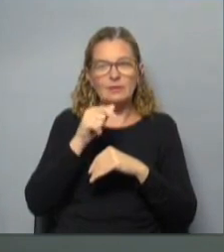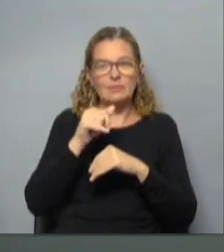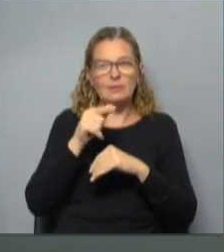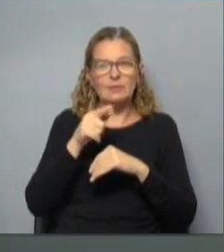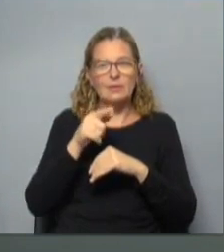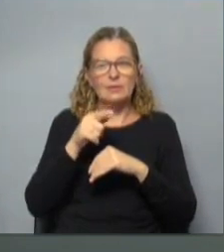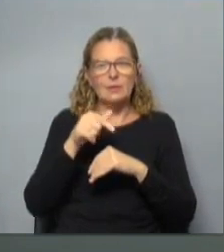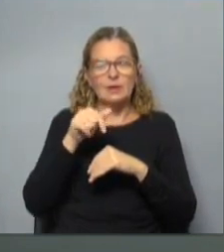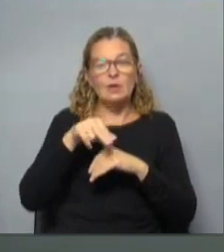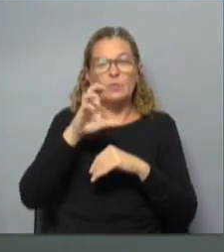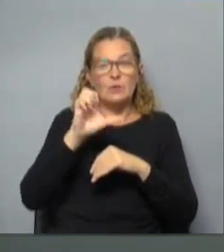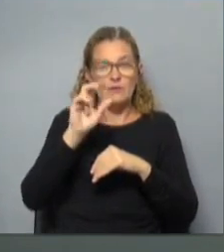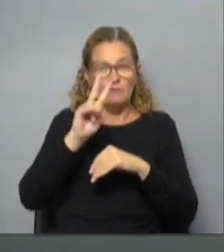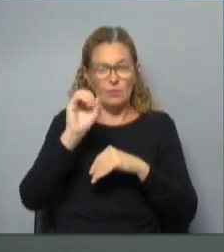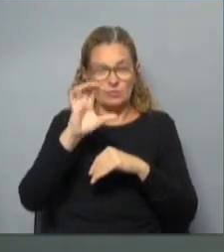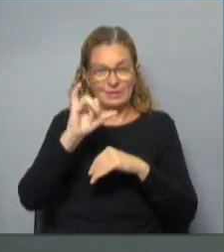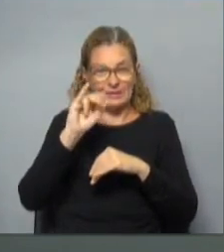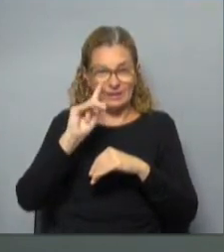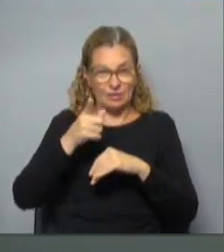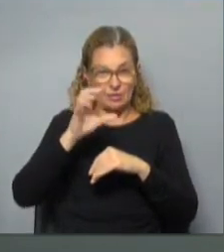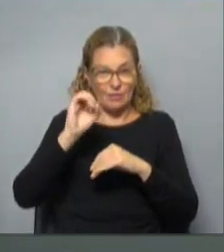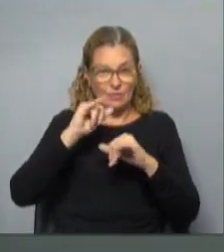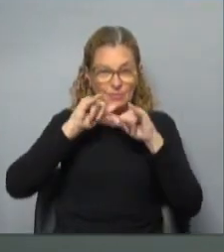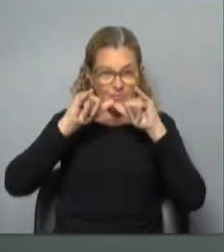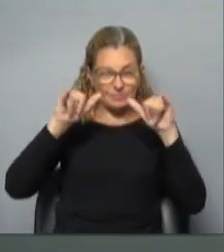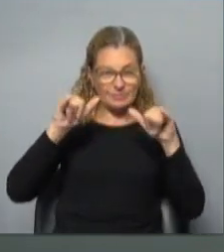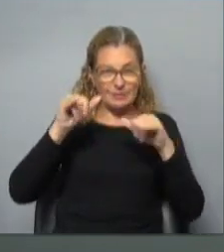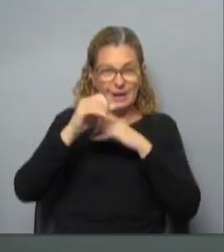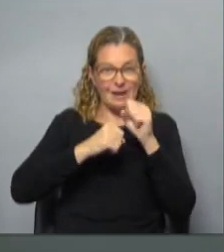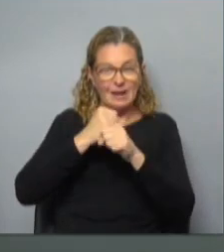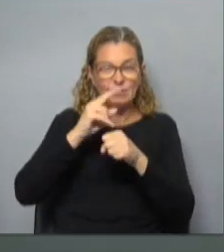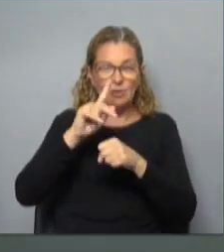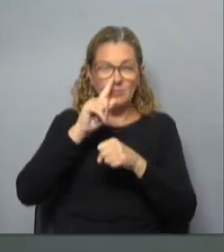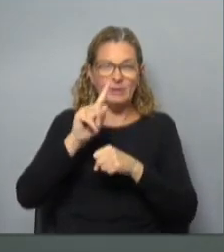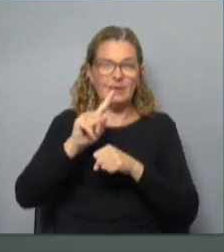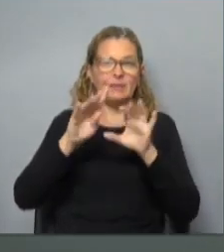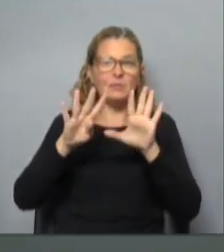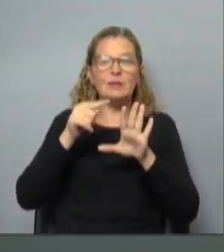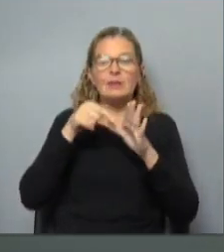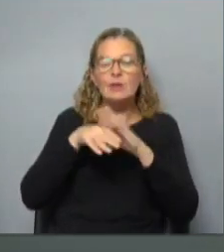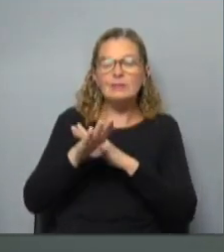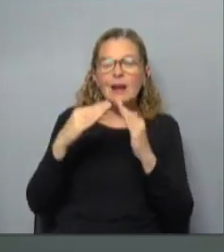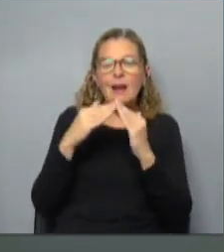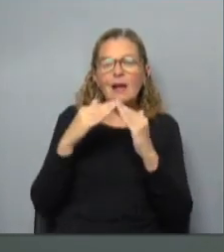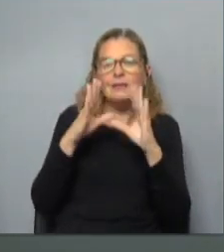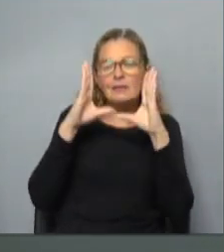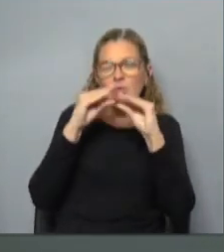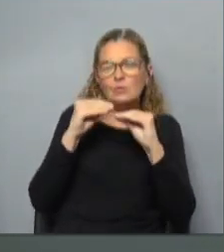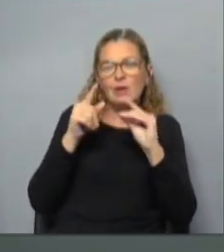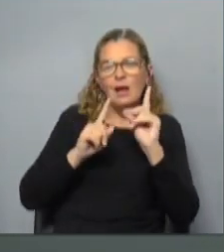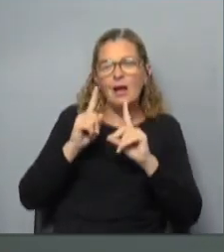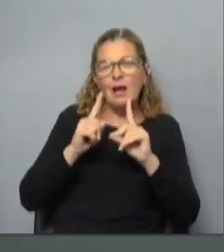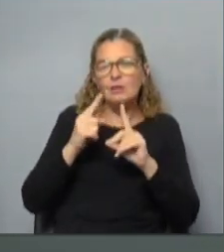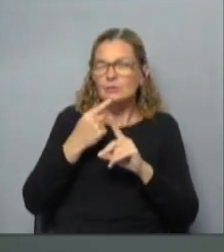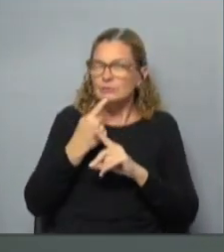la señal nuevo siglo durante la campaña electoral de 2019 que el allanamiento nocturno es un